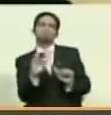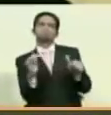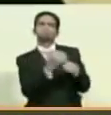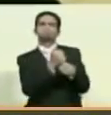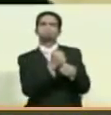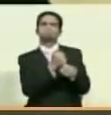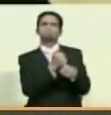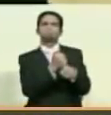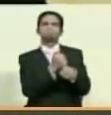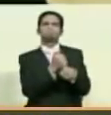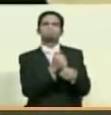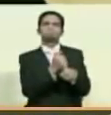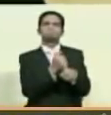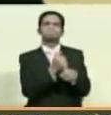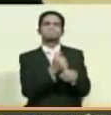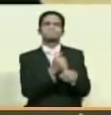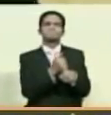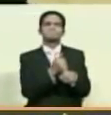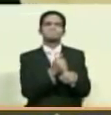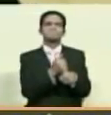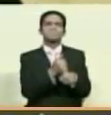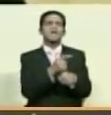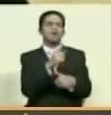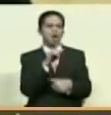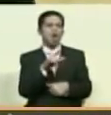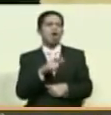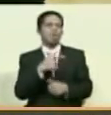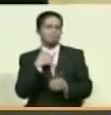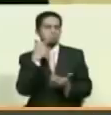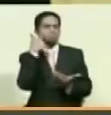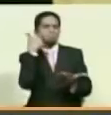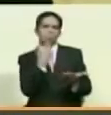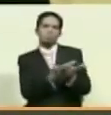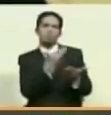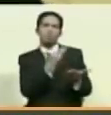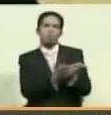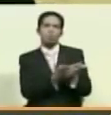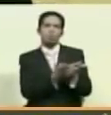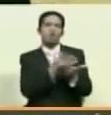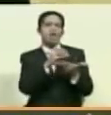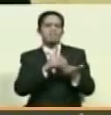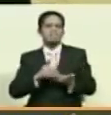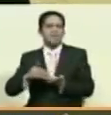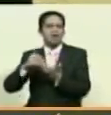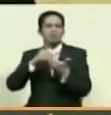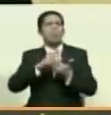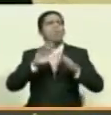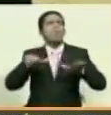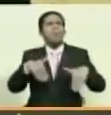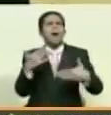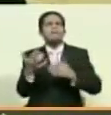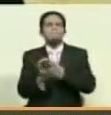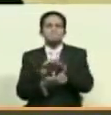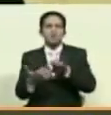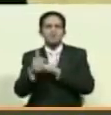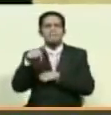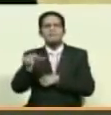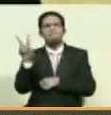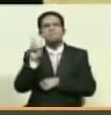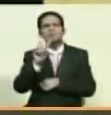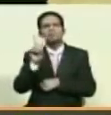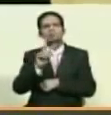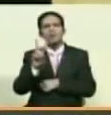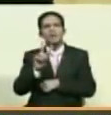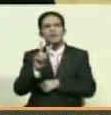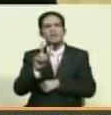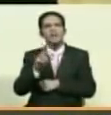acuerdo con todas las partes de su informe, pudo él confirmar y diagnosticar el problema original real, el núcleo del problema,